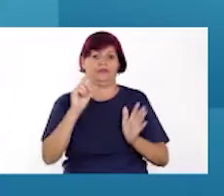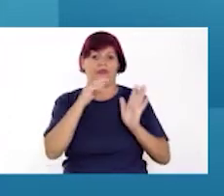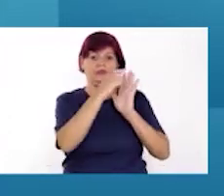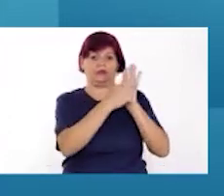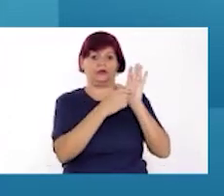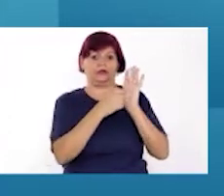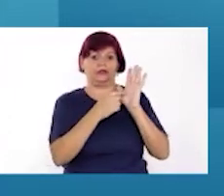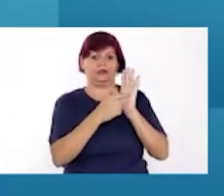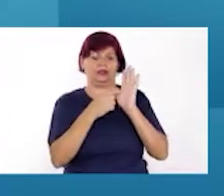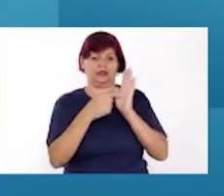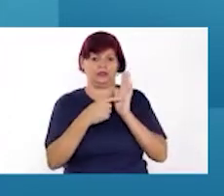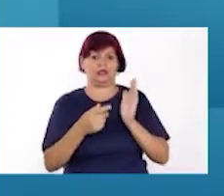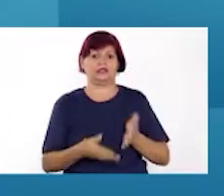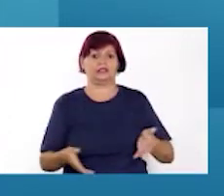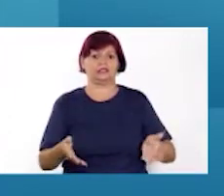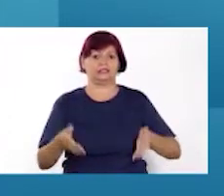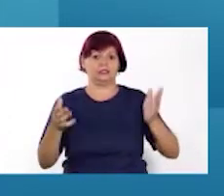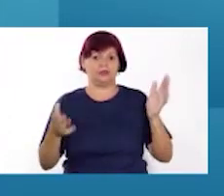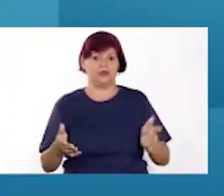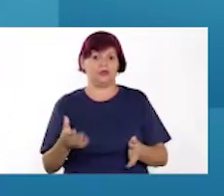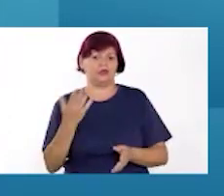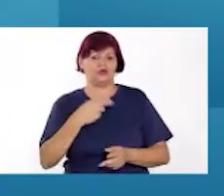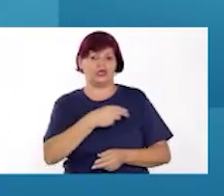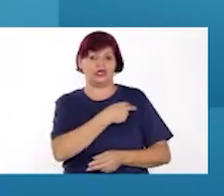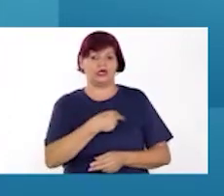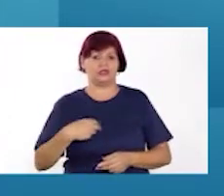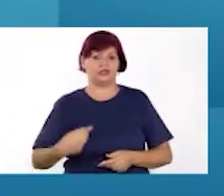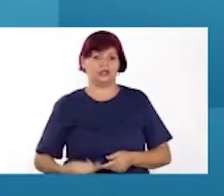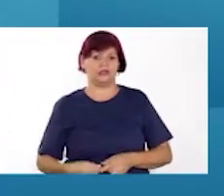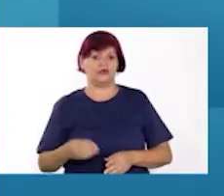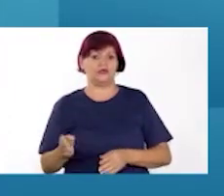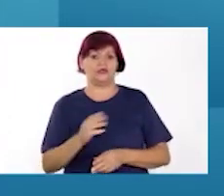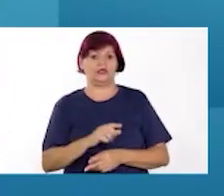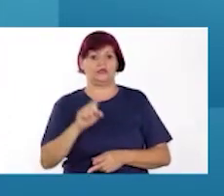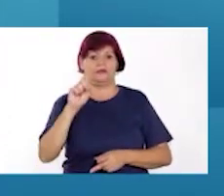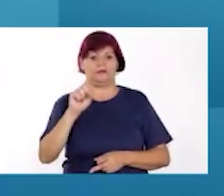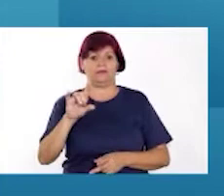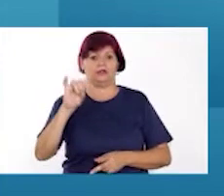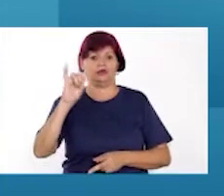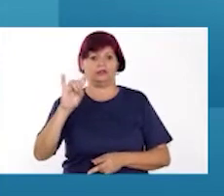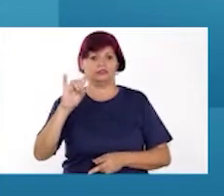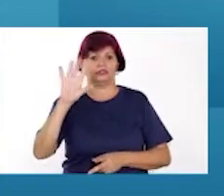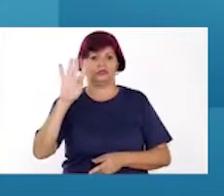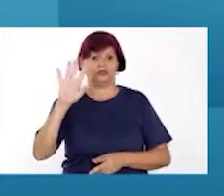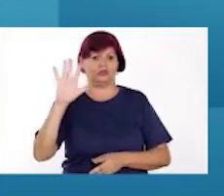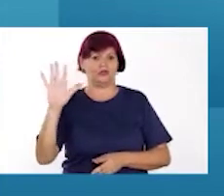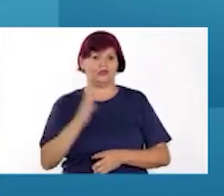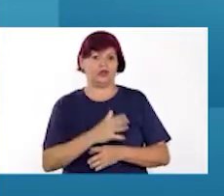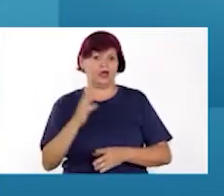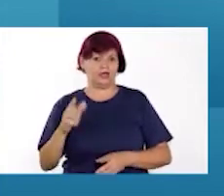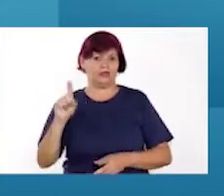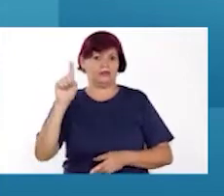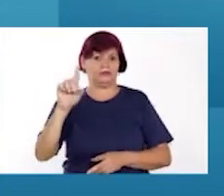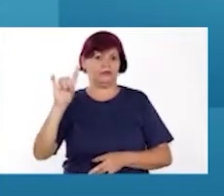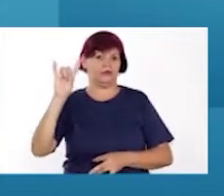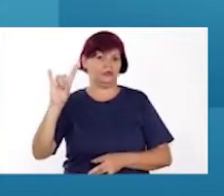Caracterice el desenvolvimiento histórico de China desde 1945 hasta la década de